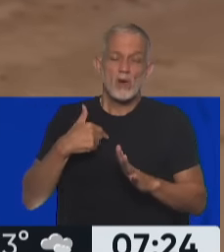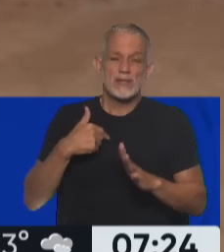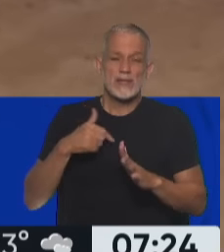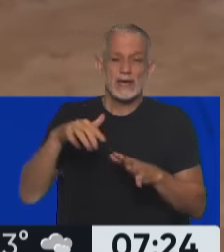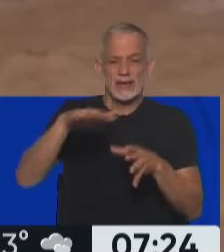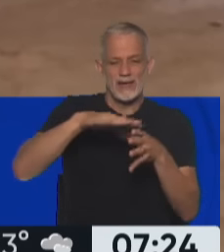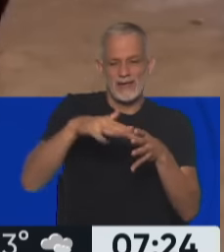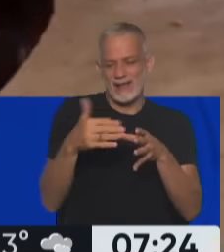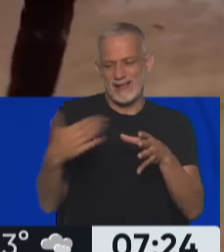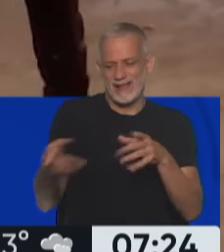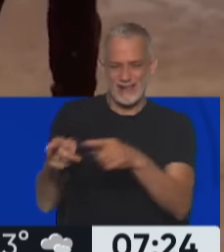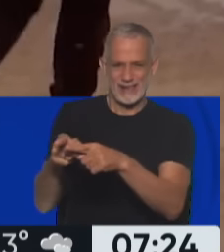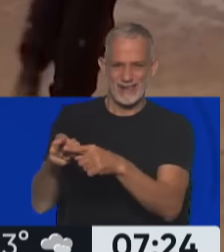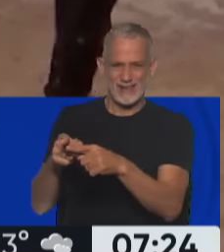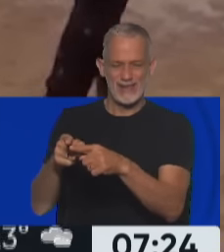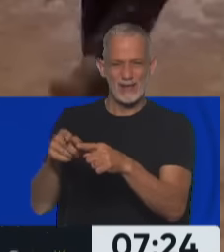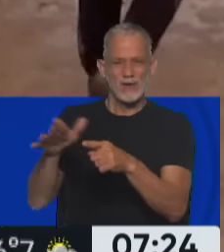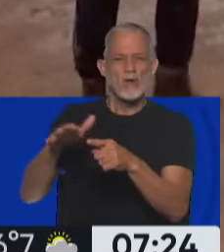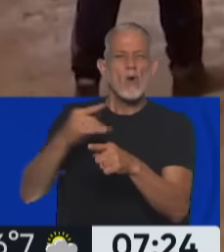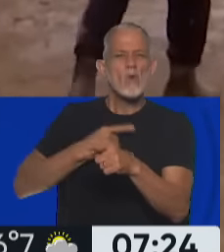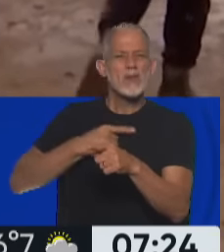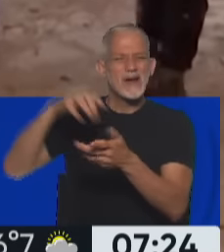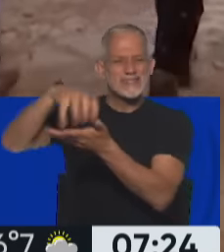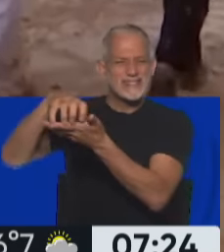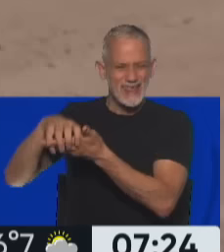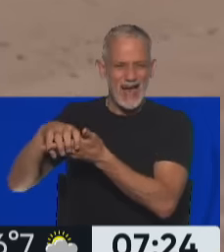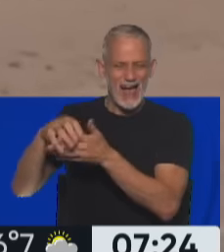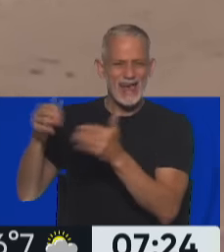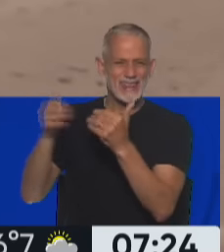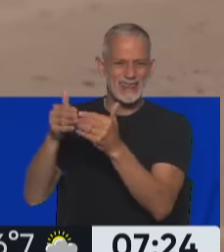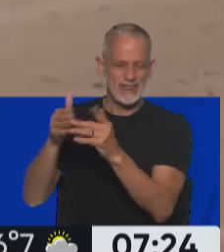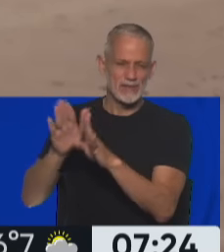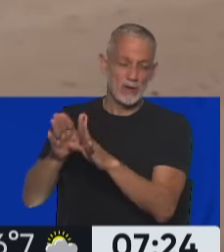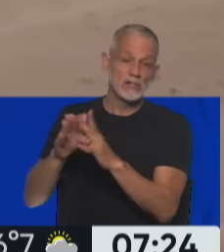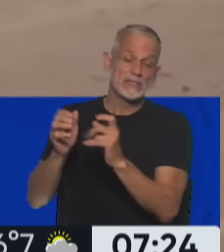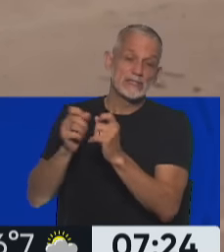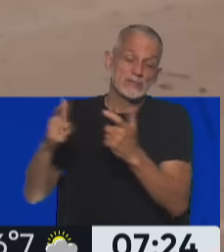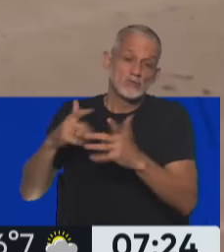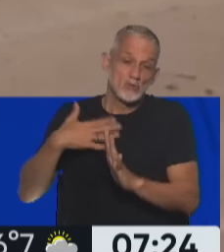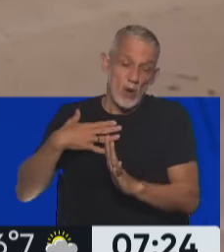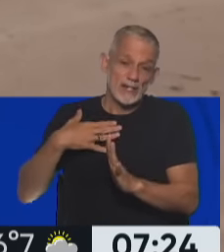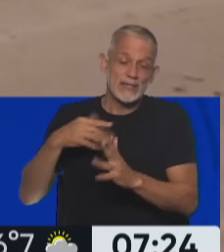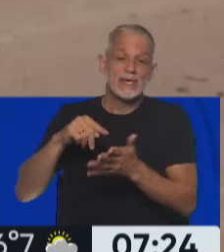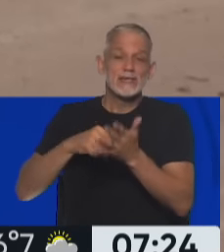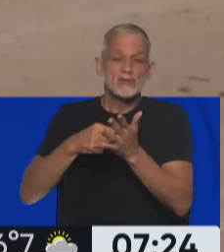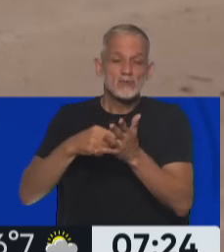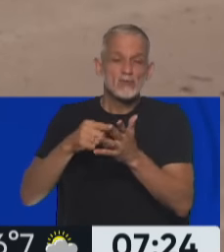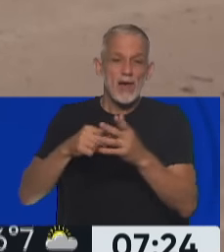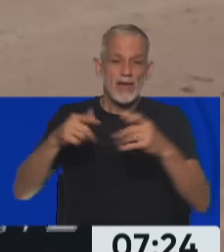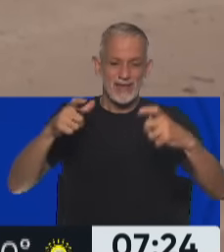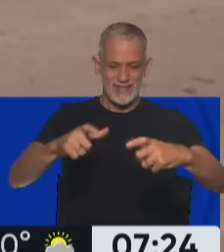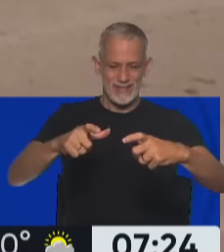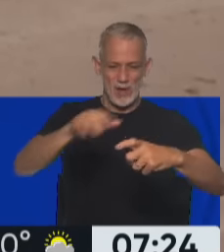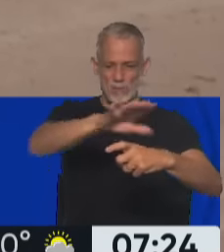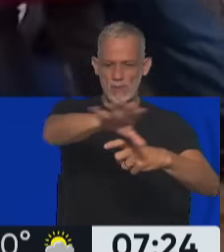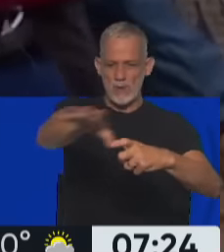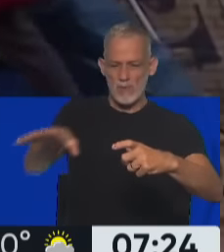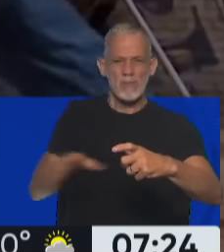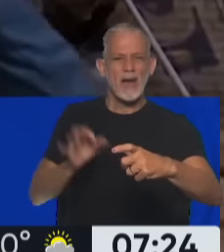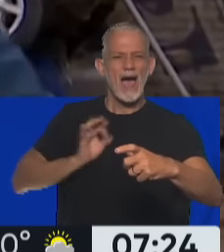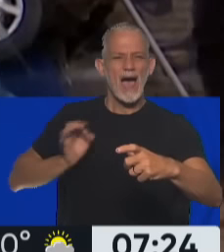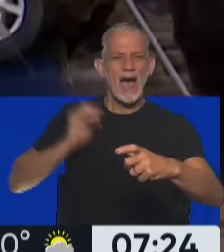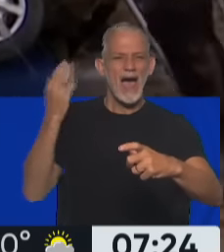la ciudad, vivimos más cerca de la parte universitaria. Entonces, como la ciudad de Valencia está rodeada por un